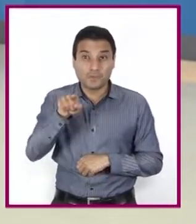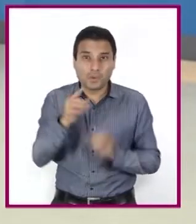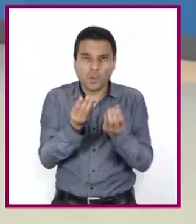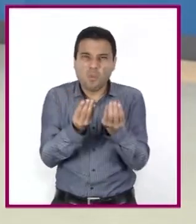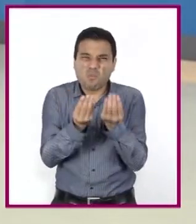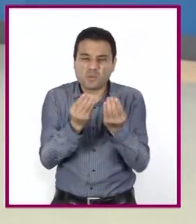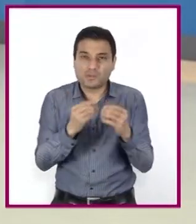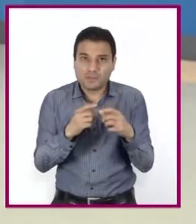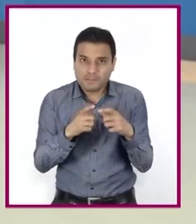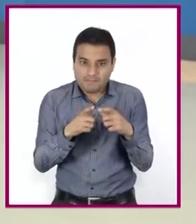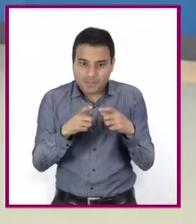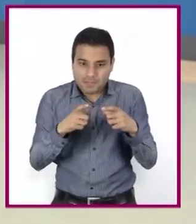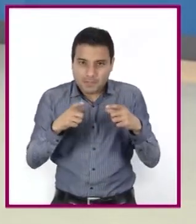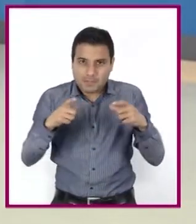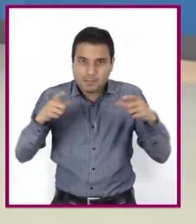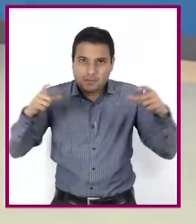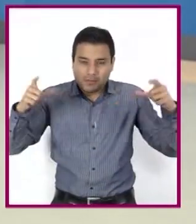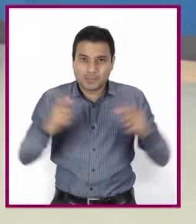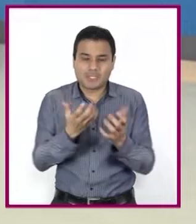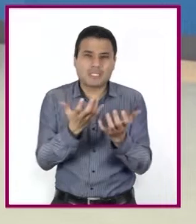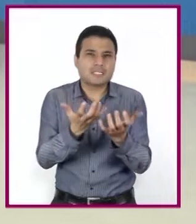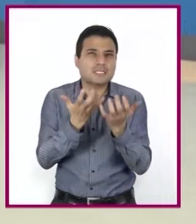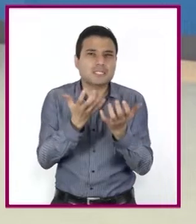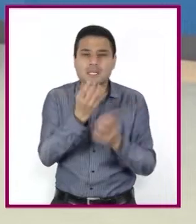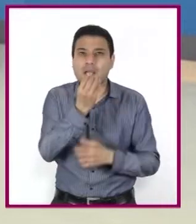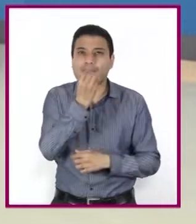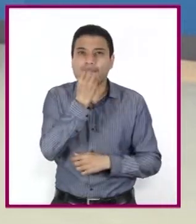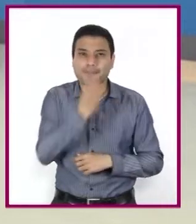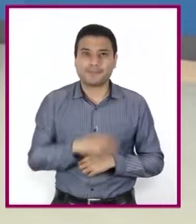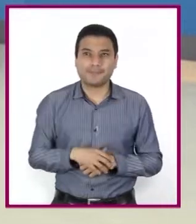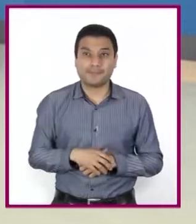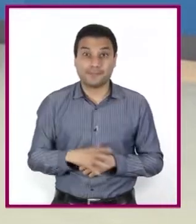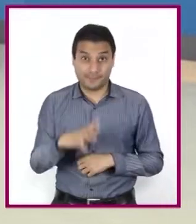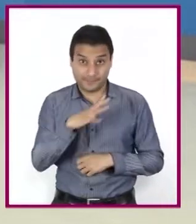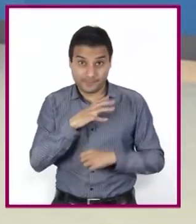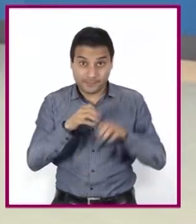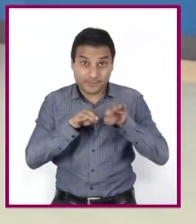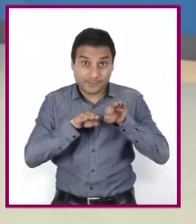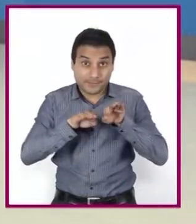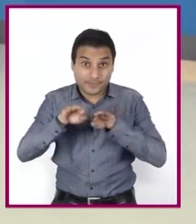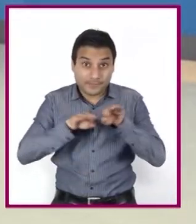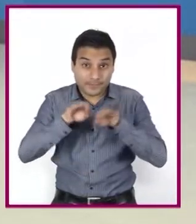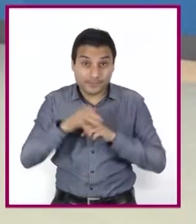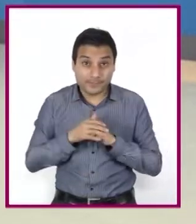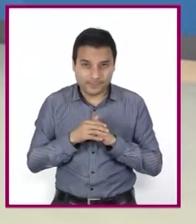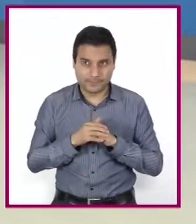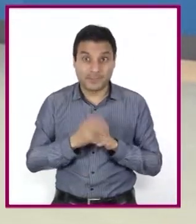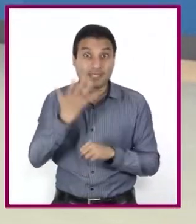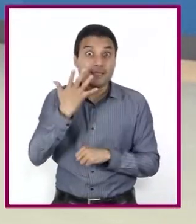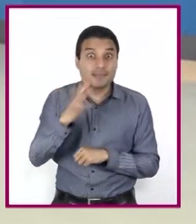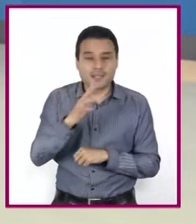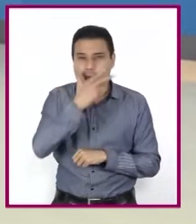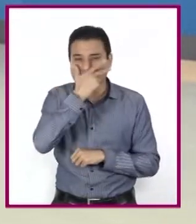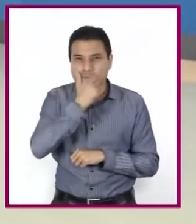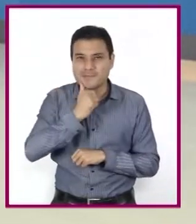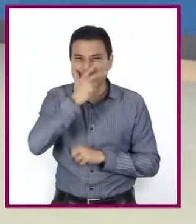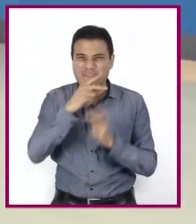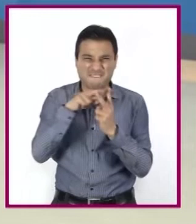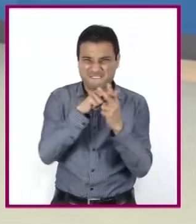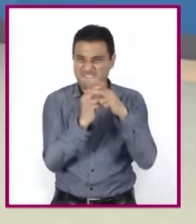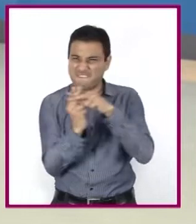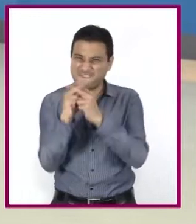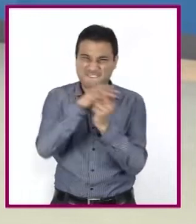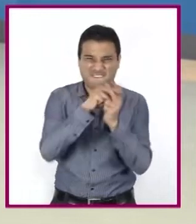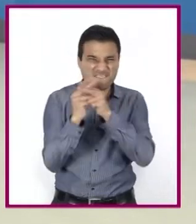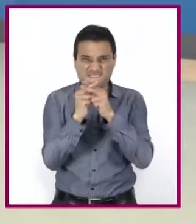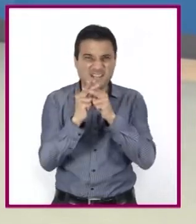y sus necesidades. Cuando había trabajo para un hombre, 10 hombres luchaban por él.